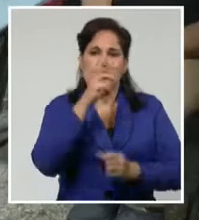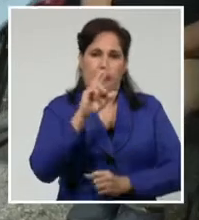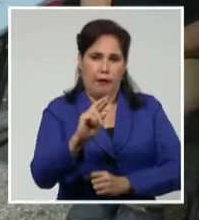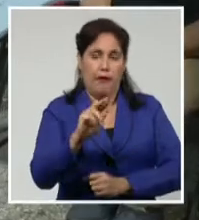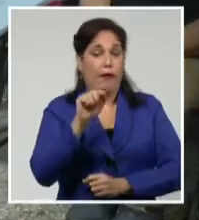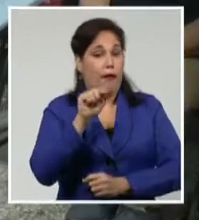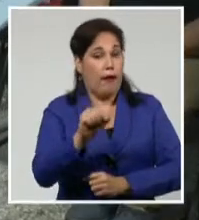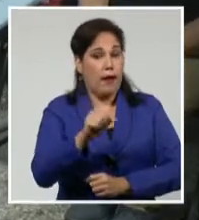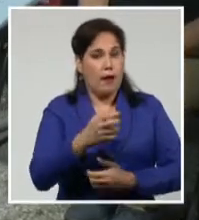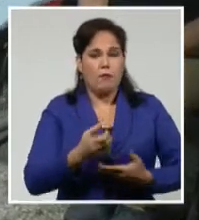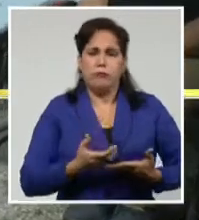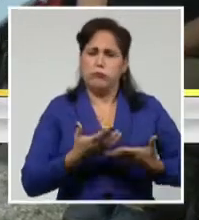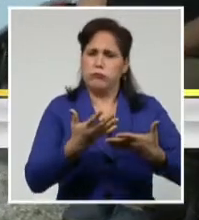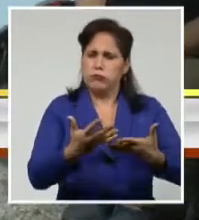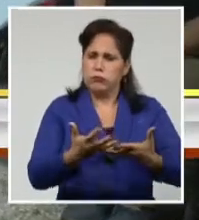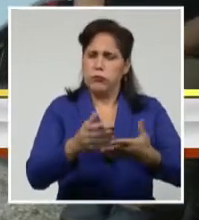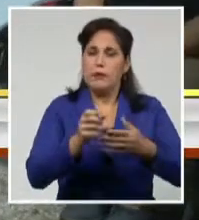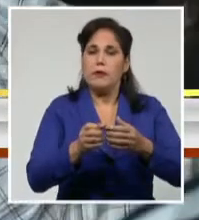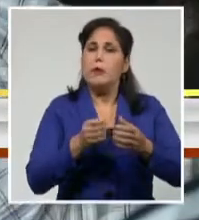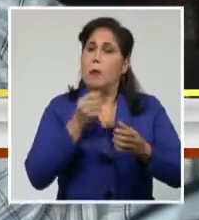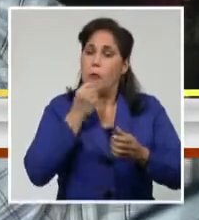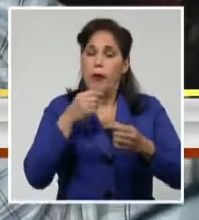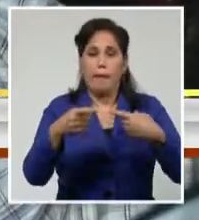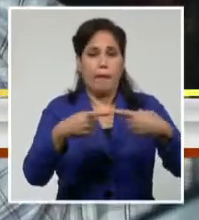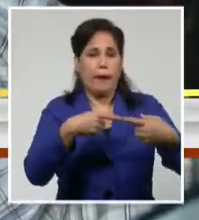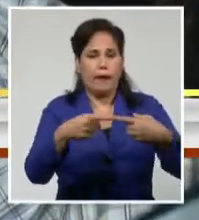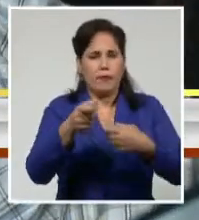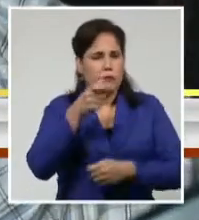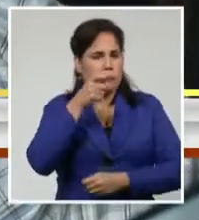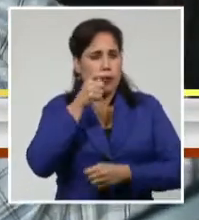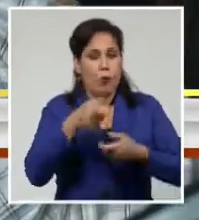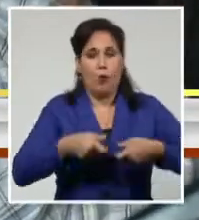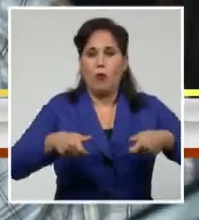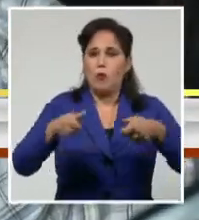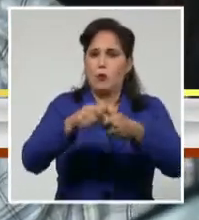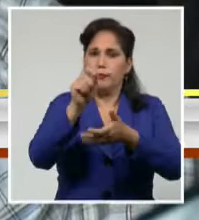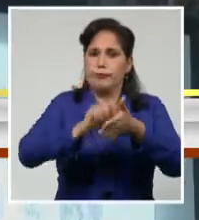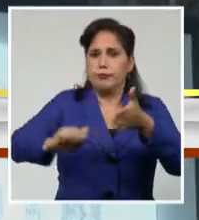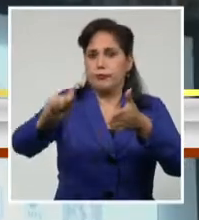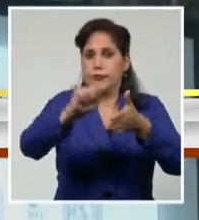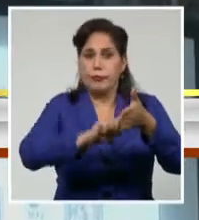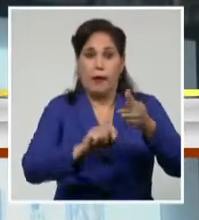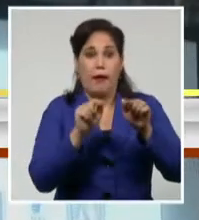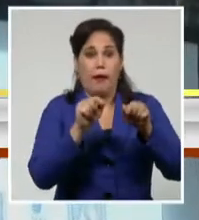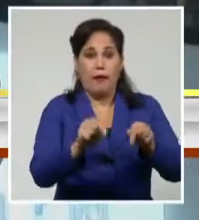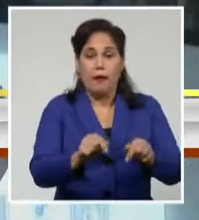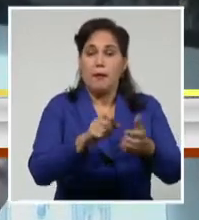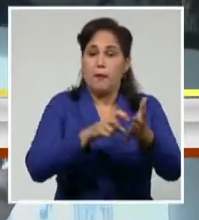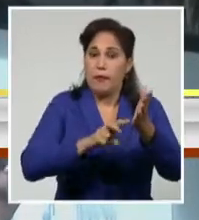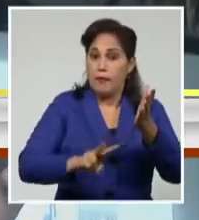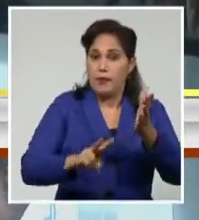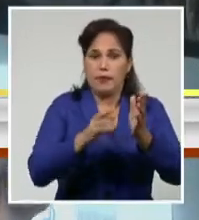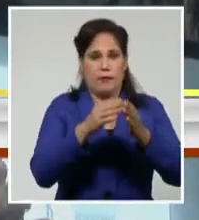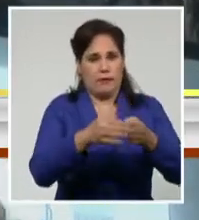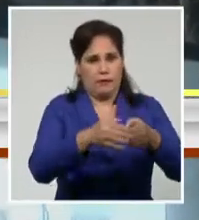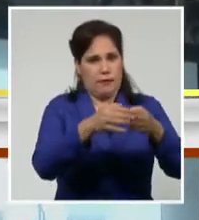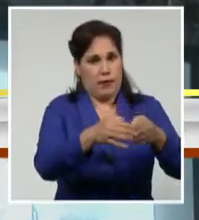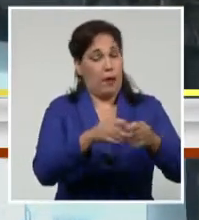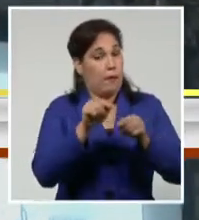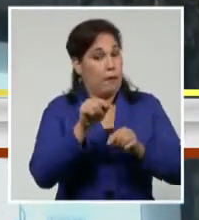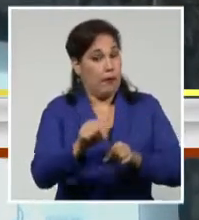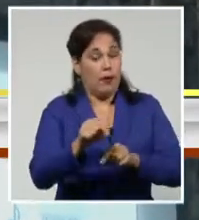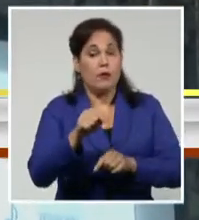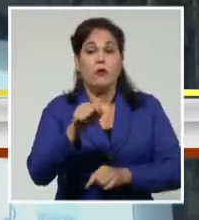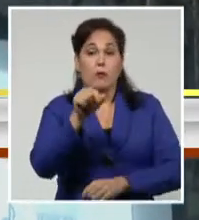Cargada de patriotismo y cubanía, se desarrolló una plenaria de vigilancia en el Consejo Popular Francisco Vicente Aguilera de la capital granmense, la cual contó con